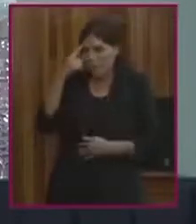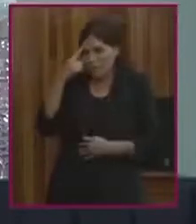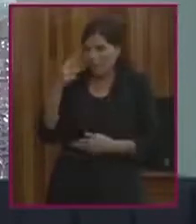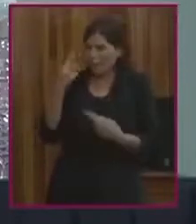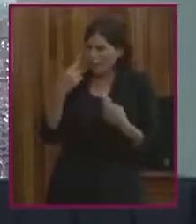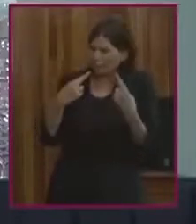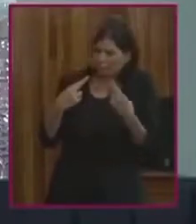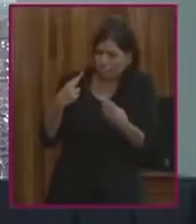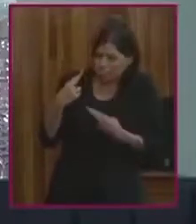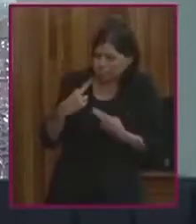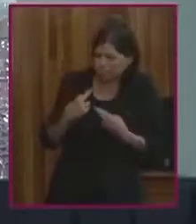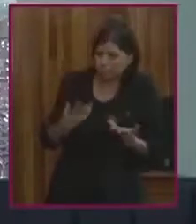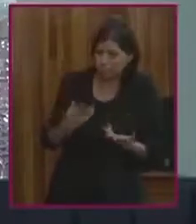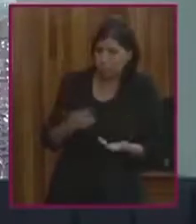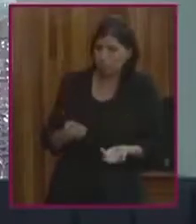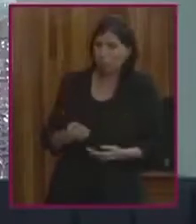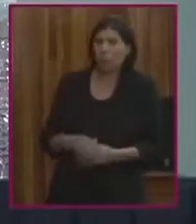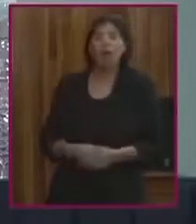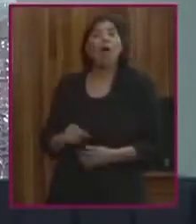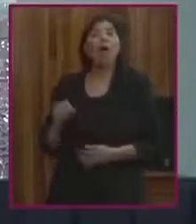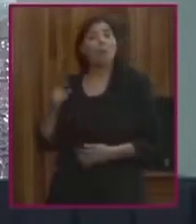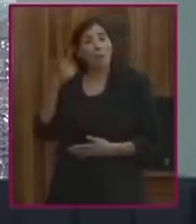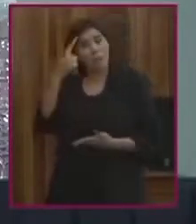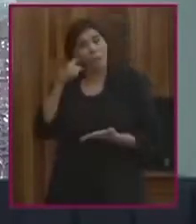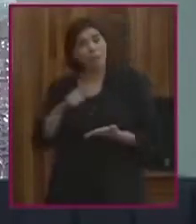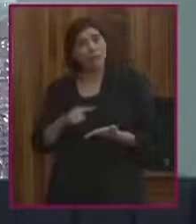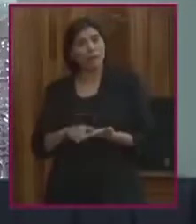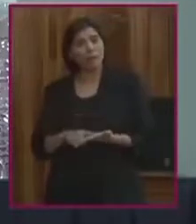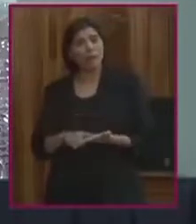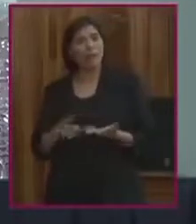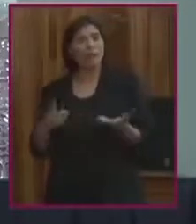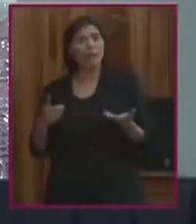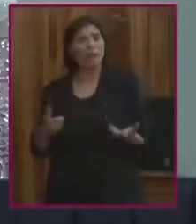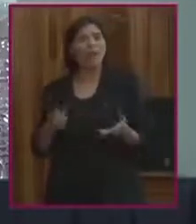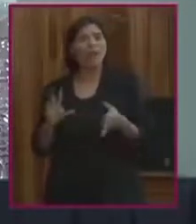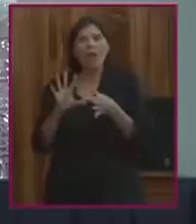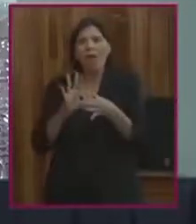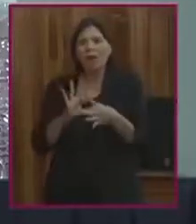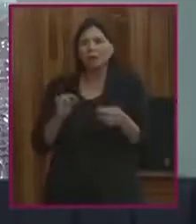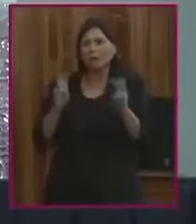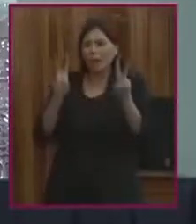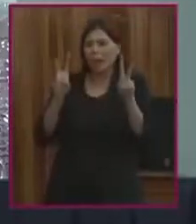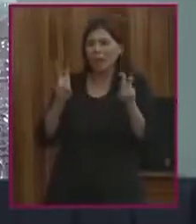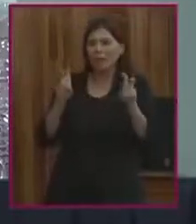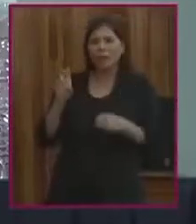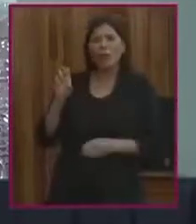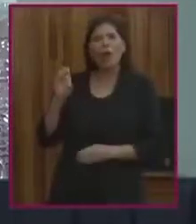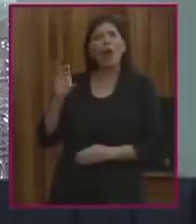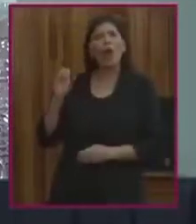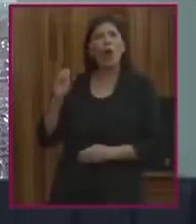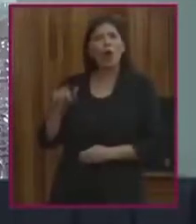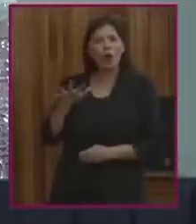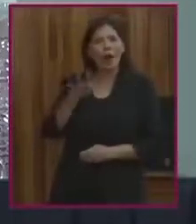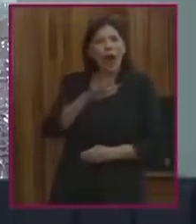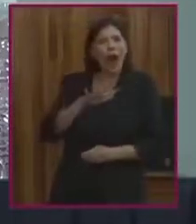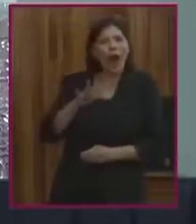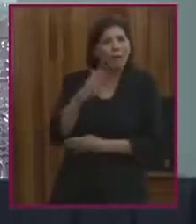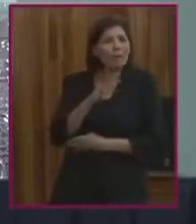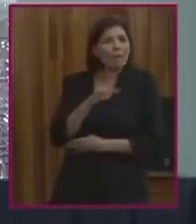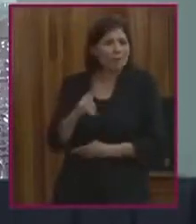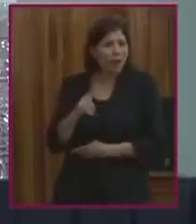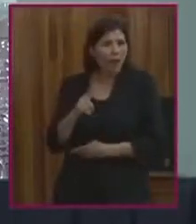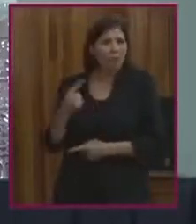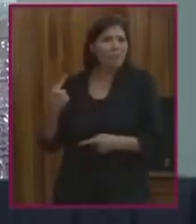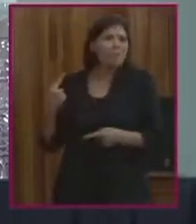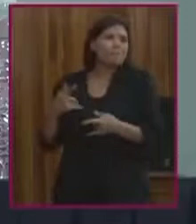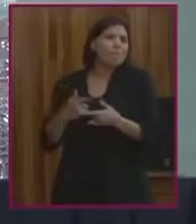social. También creo que habría que ver dónde entra más la cuestión ecológica, ¿no? Que integre lo ambiental desde una perspectiva histórica,